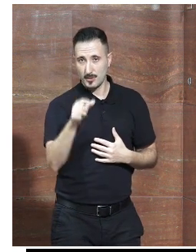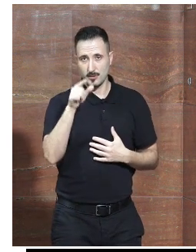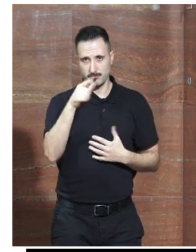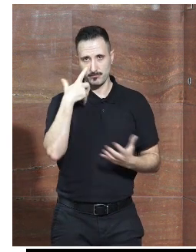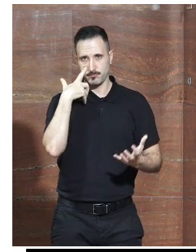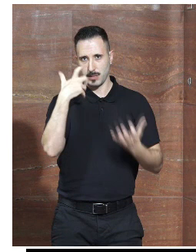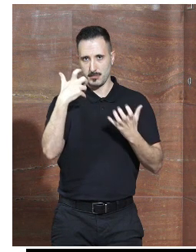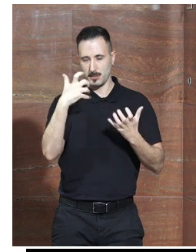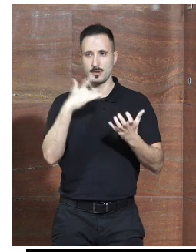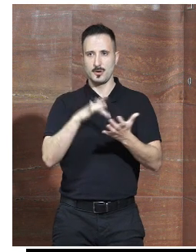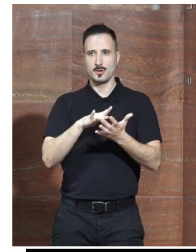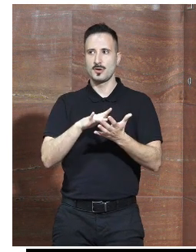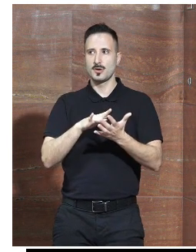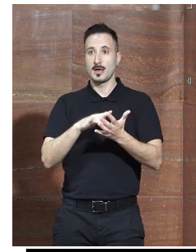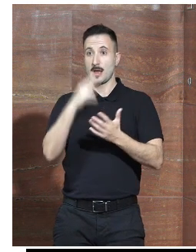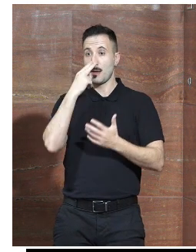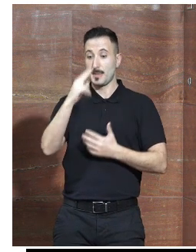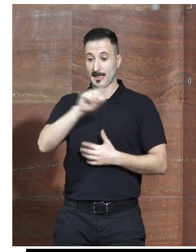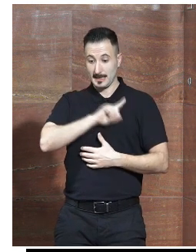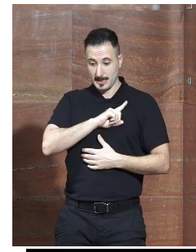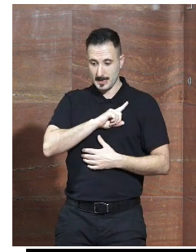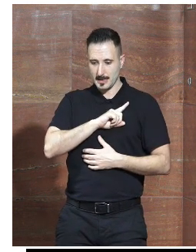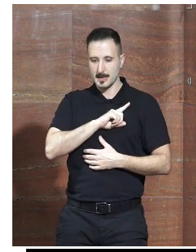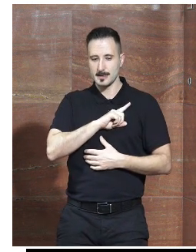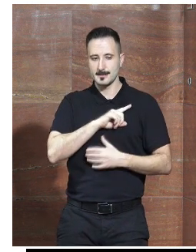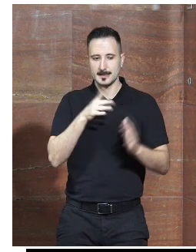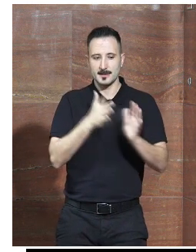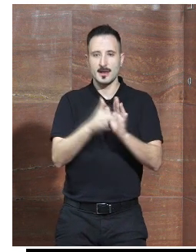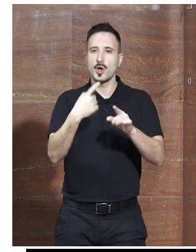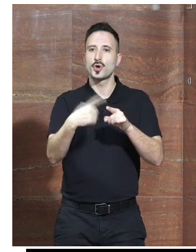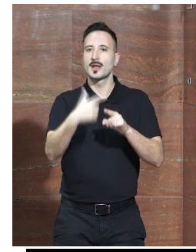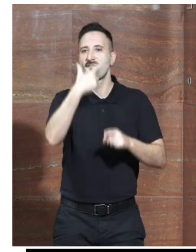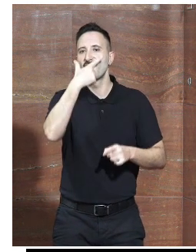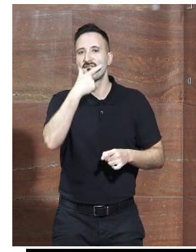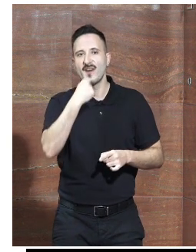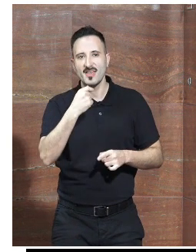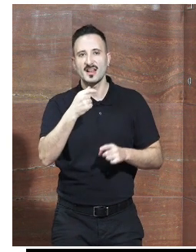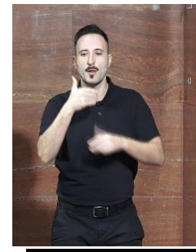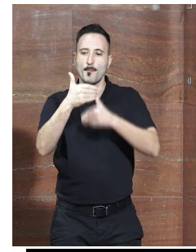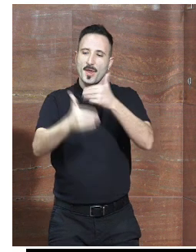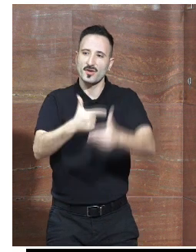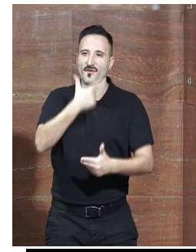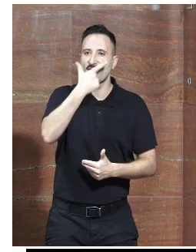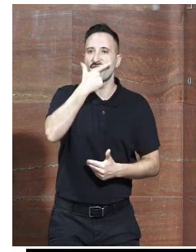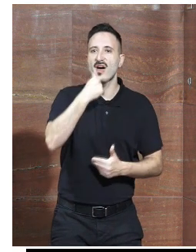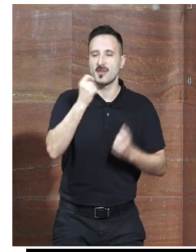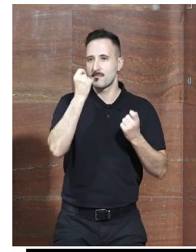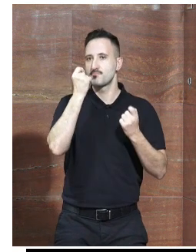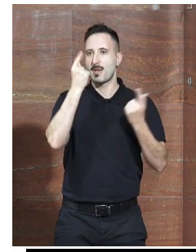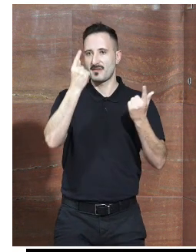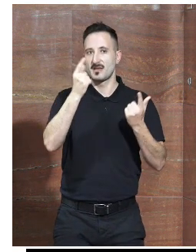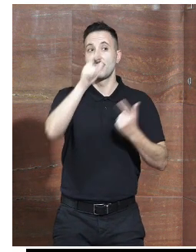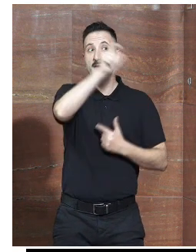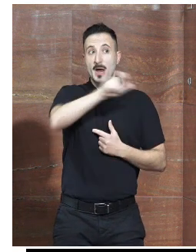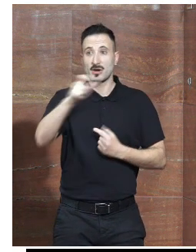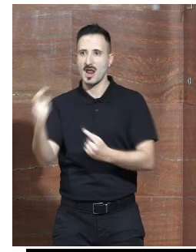otro país lo notas, pero cuando te visitan también notan cuando las cosas son sencillas y los procesos son sencillos, y hay para alguna gente que es